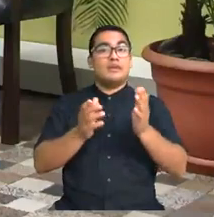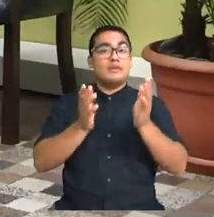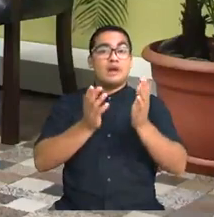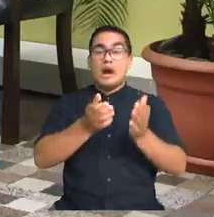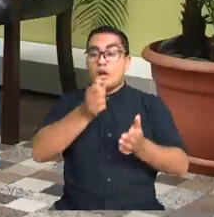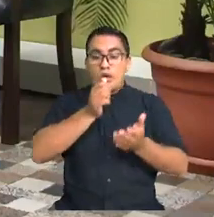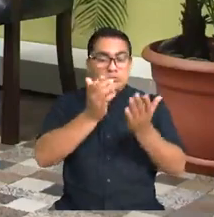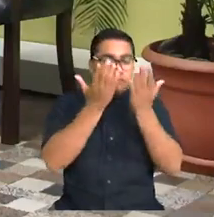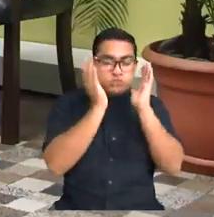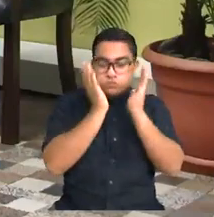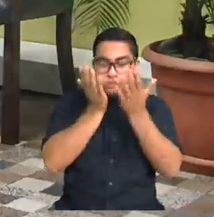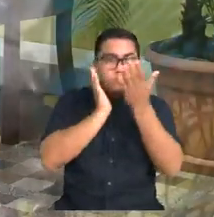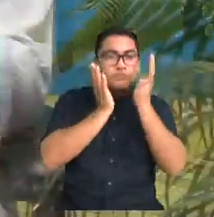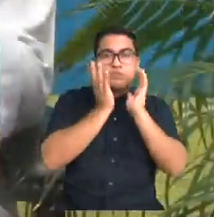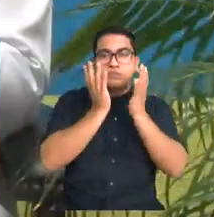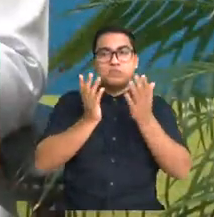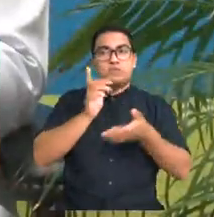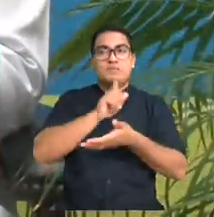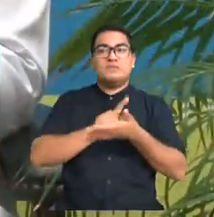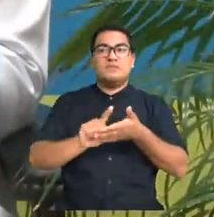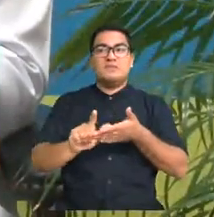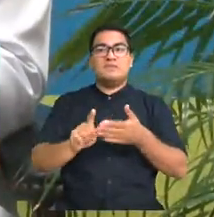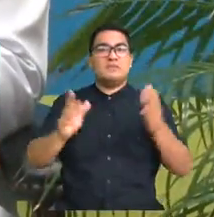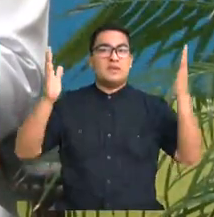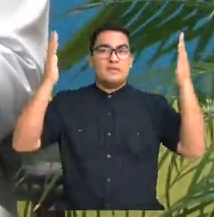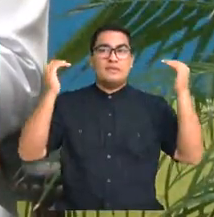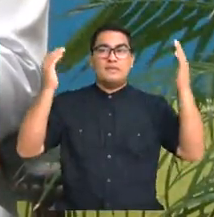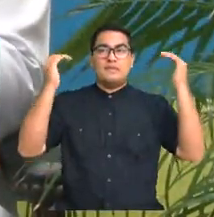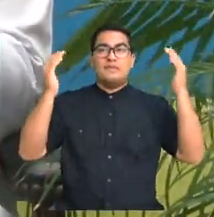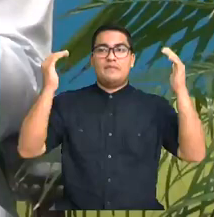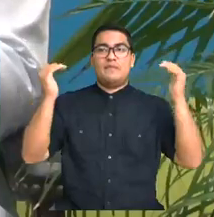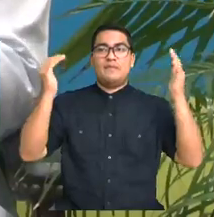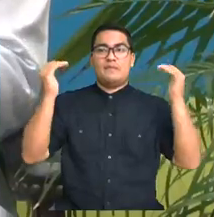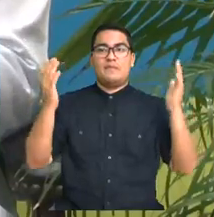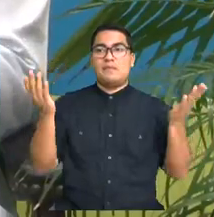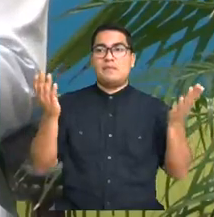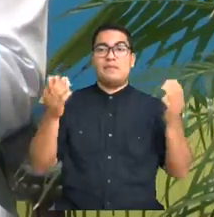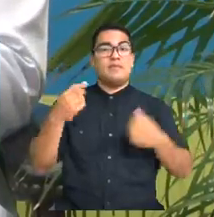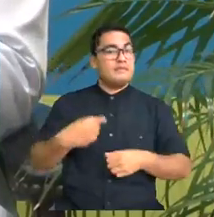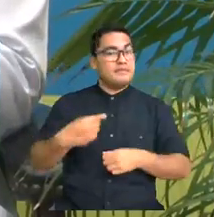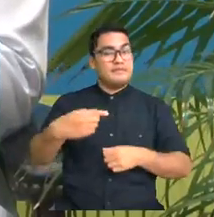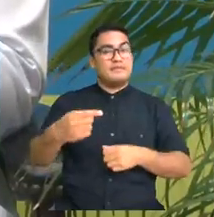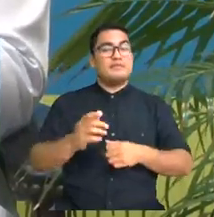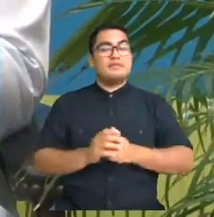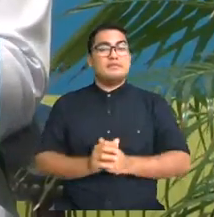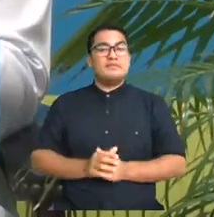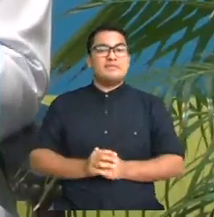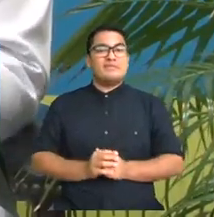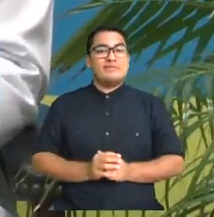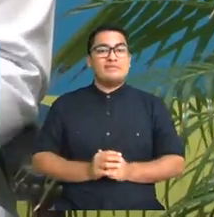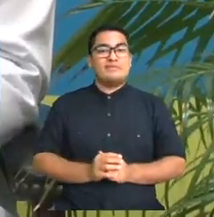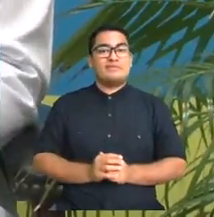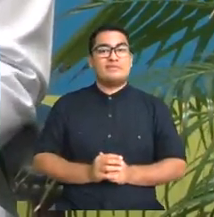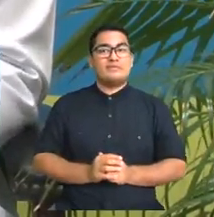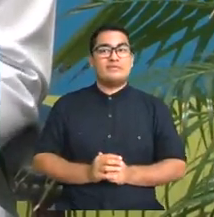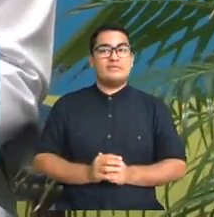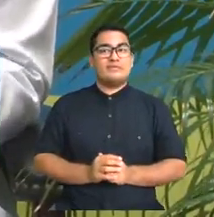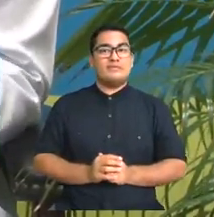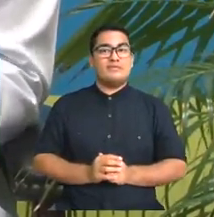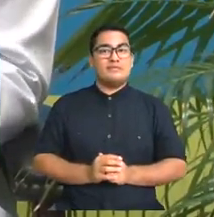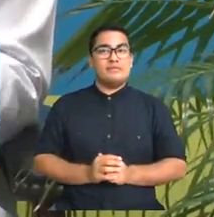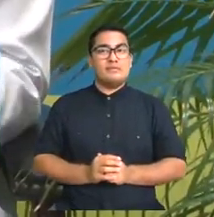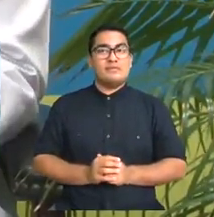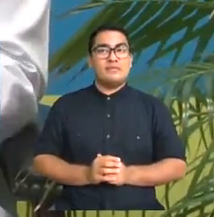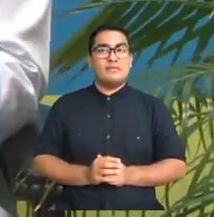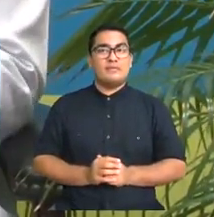rostro, pero pues el baño común sí se tiene que dar todos los días. La piel es más